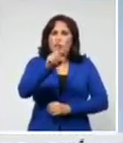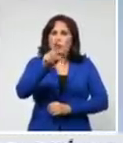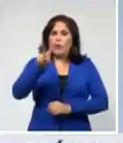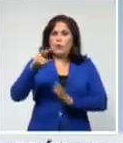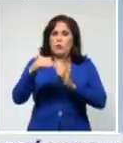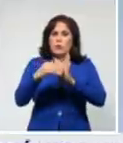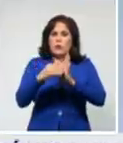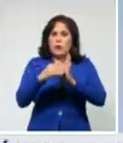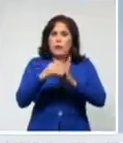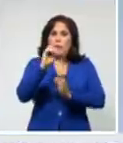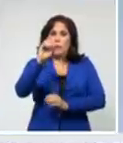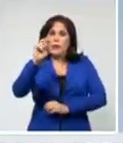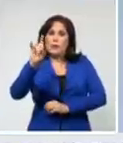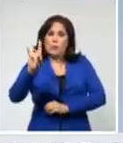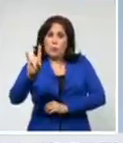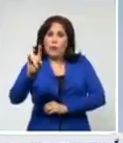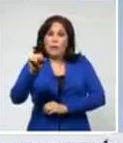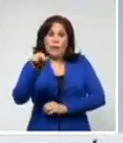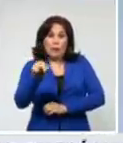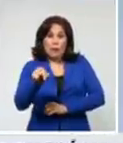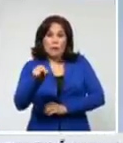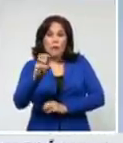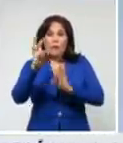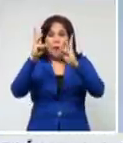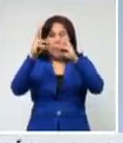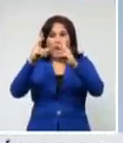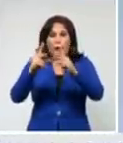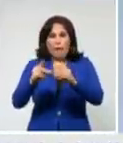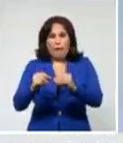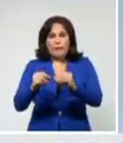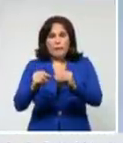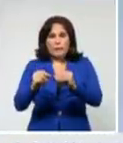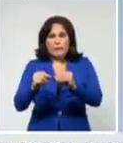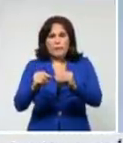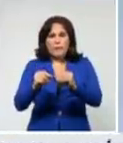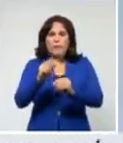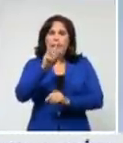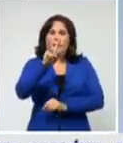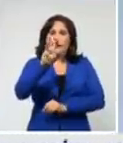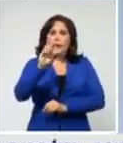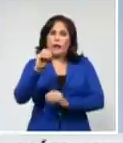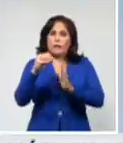312.009, con lo cual ya la cifra es de